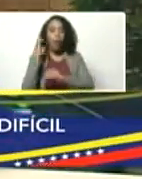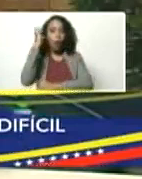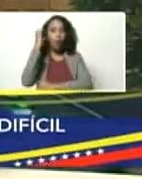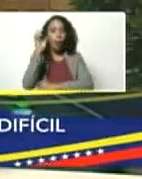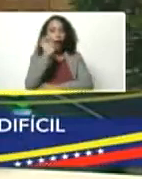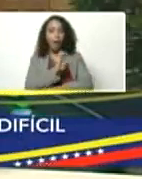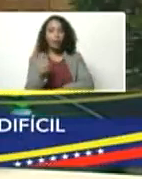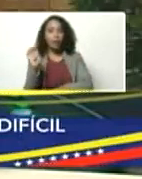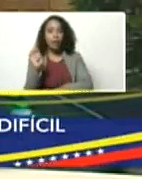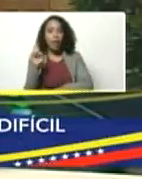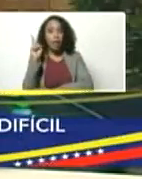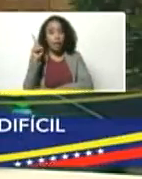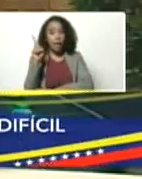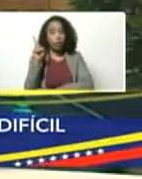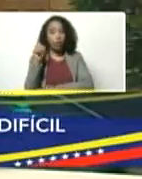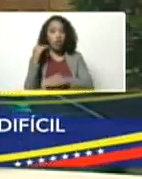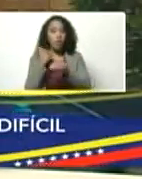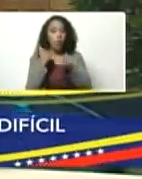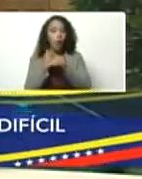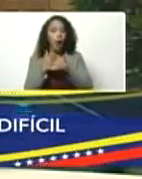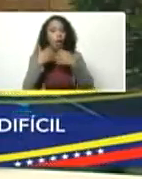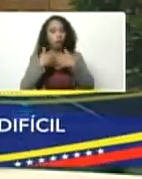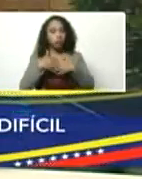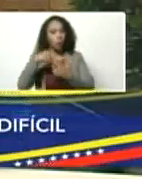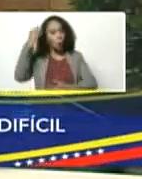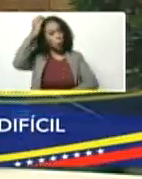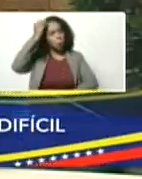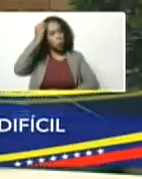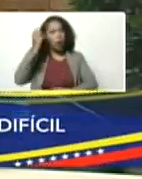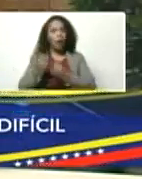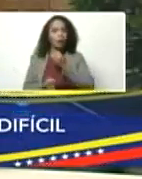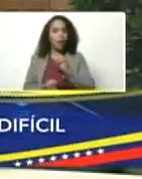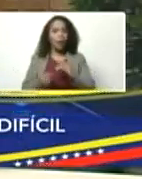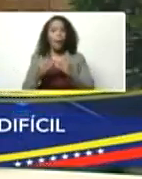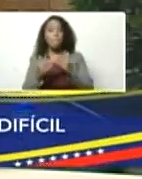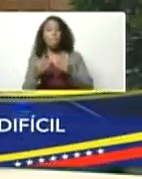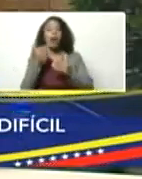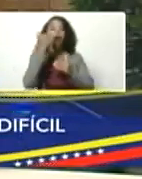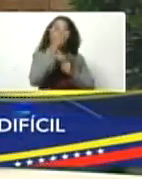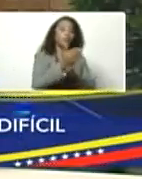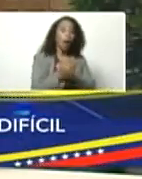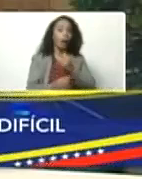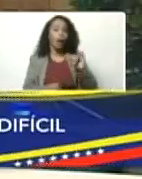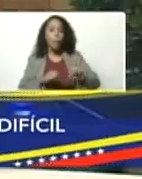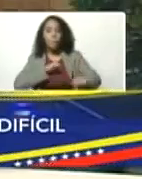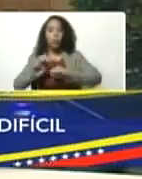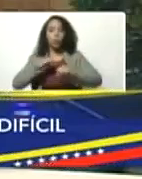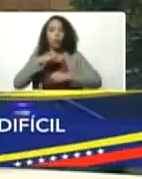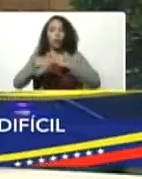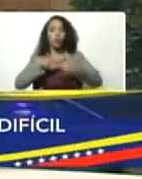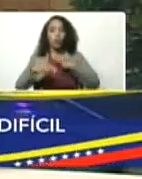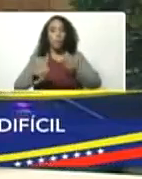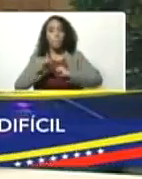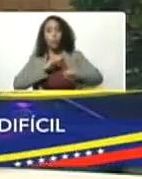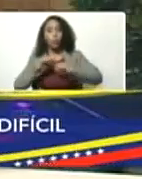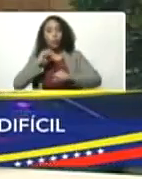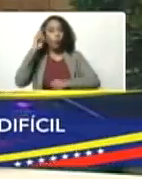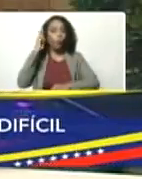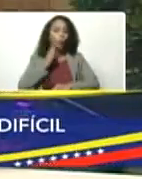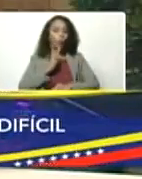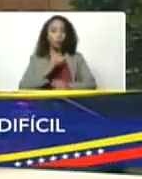Y esto ha sido una reflexión de la izquierda, más allá de la izquierda, del movimiento revolucionario, del movimiento